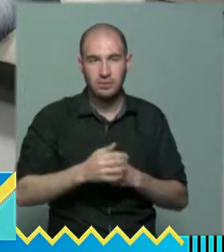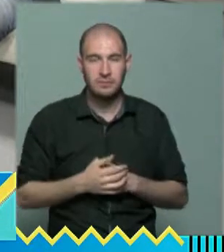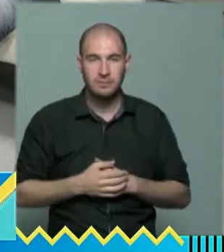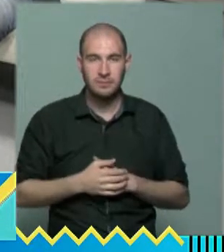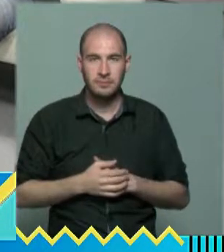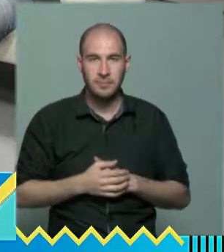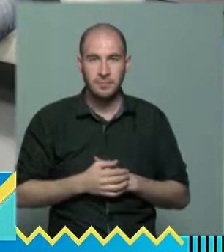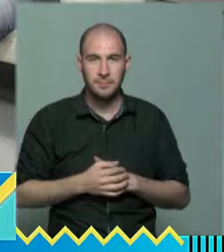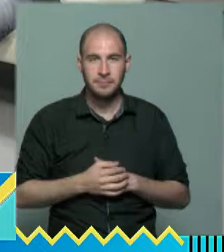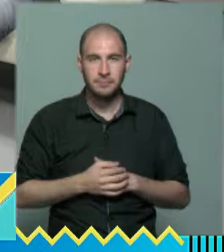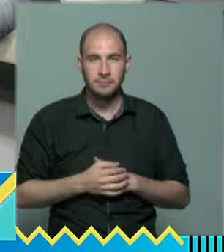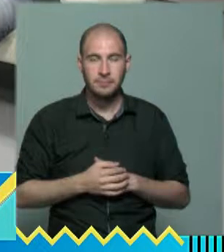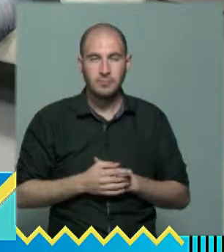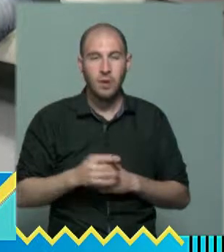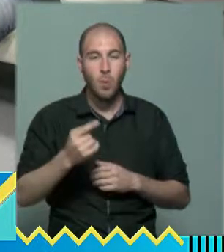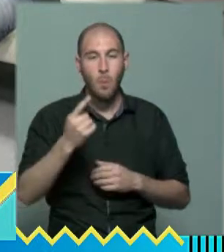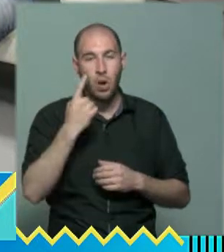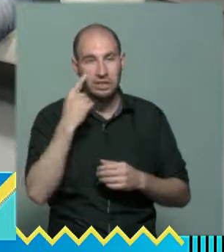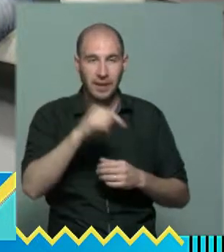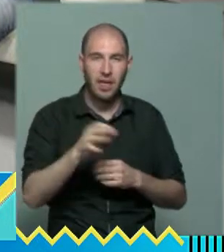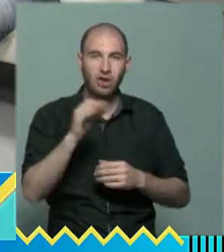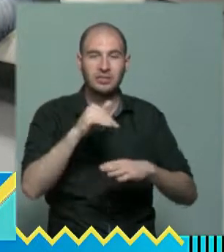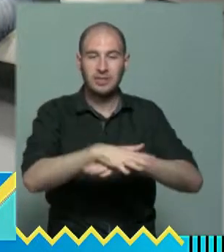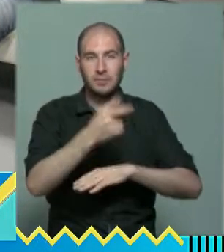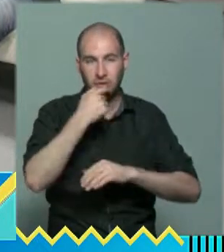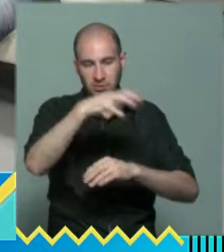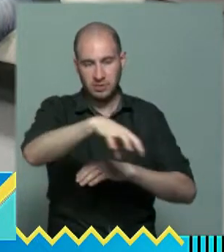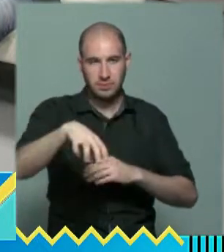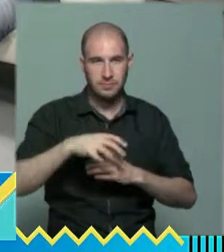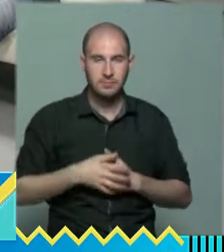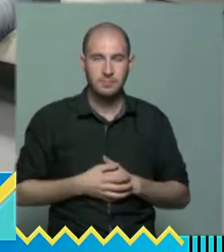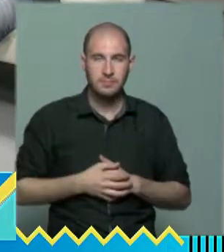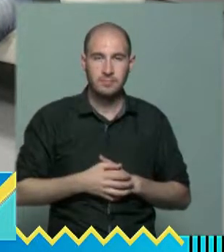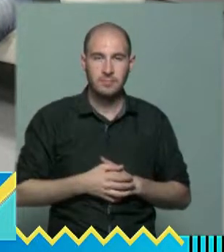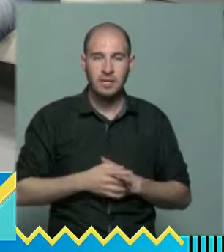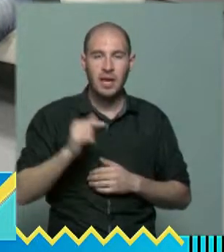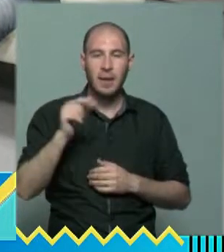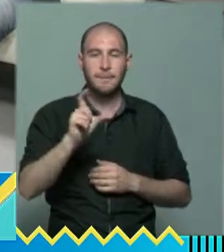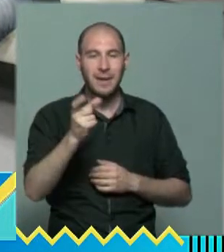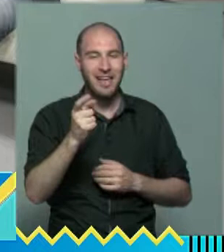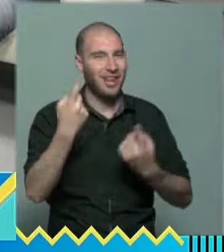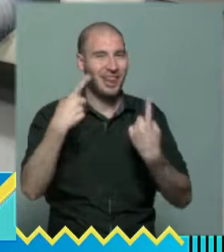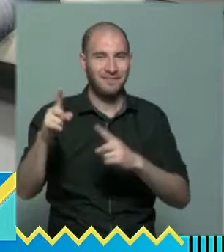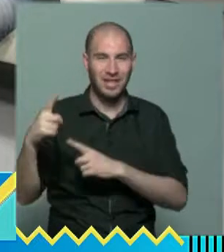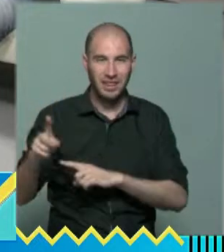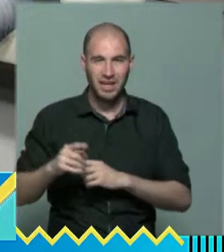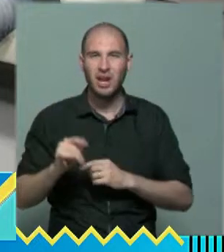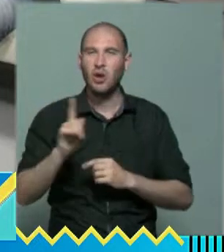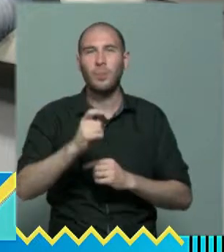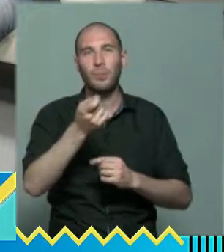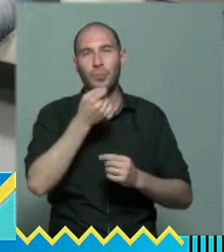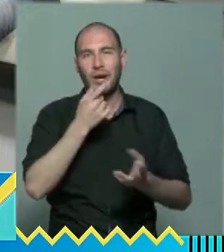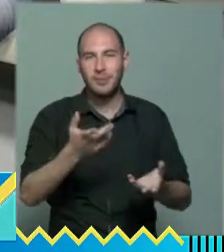de los municipios o del Gran Mendoza. Entonces acá el concepto es distinto. No es